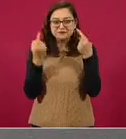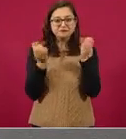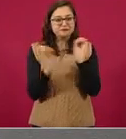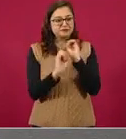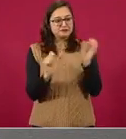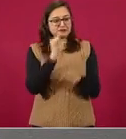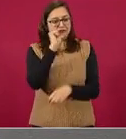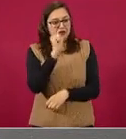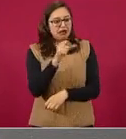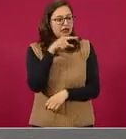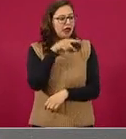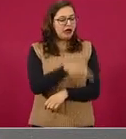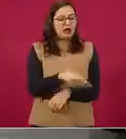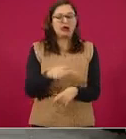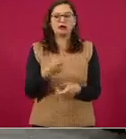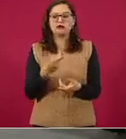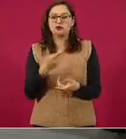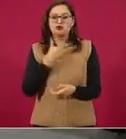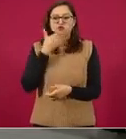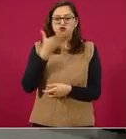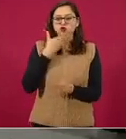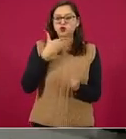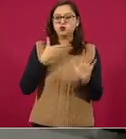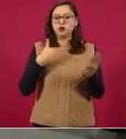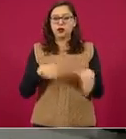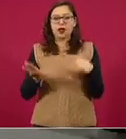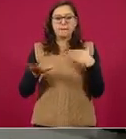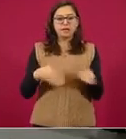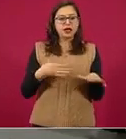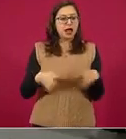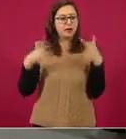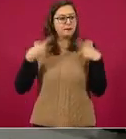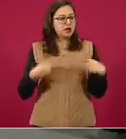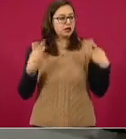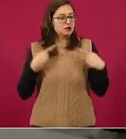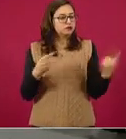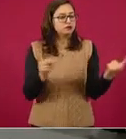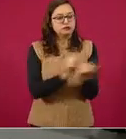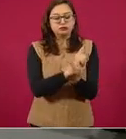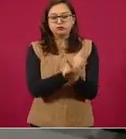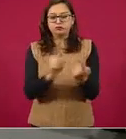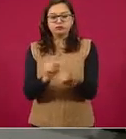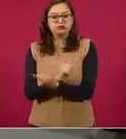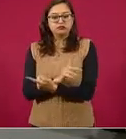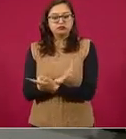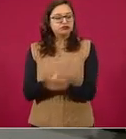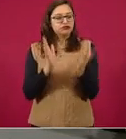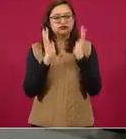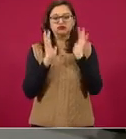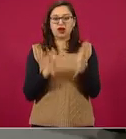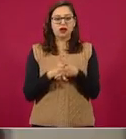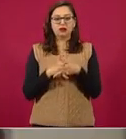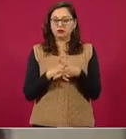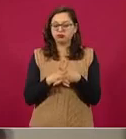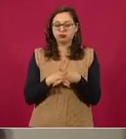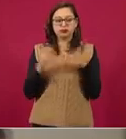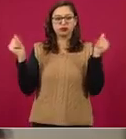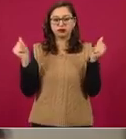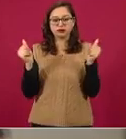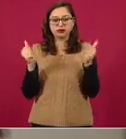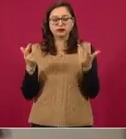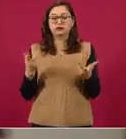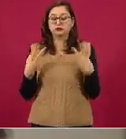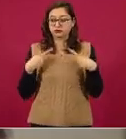andar sobre las calles donde transitan los olvidados, de no sentir el amor con el que planeaba ayudar a los